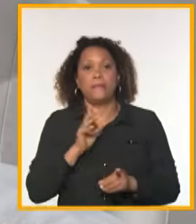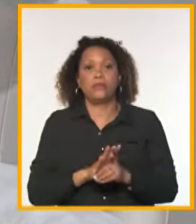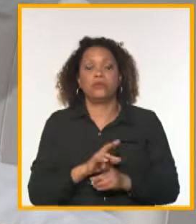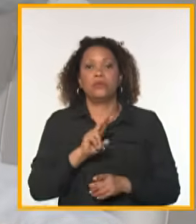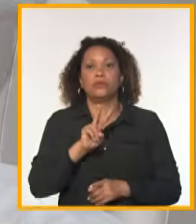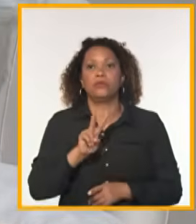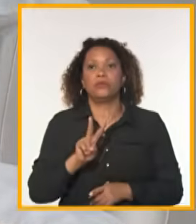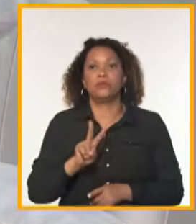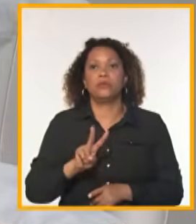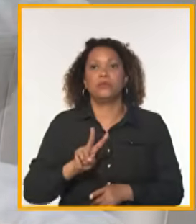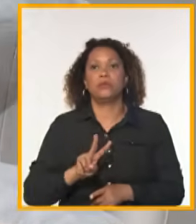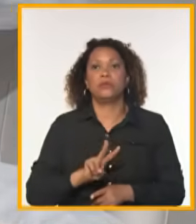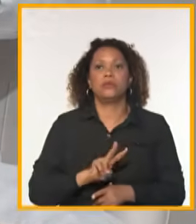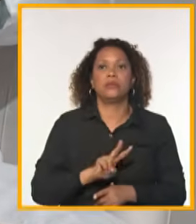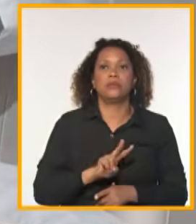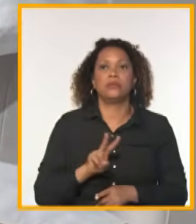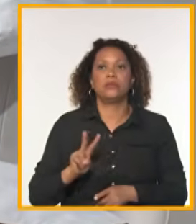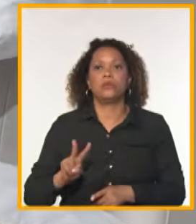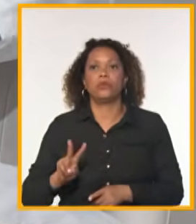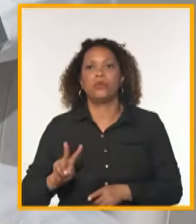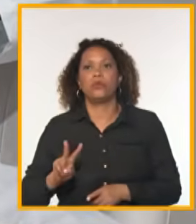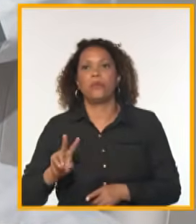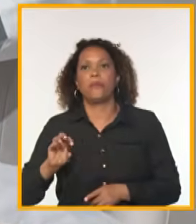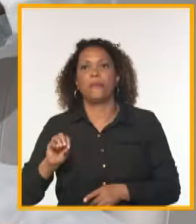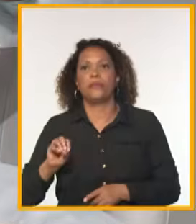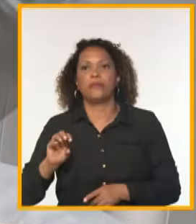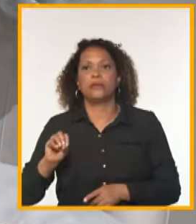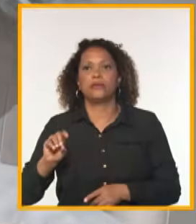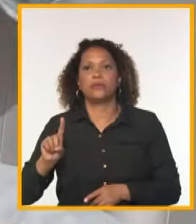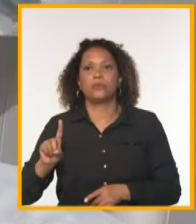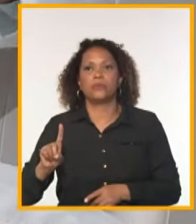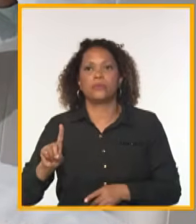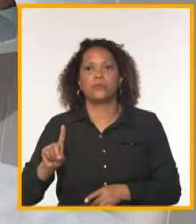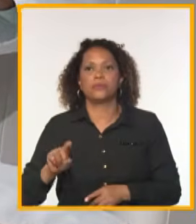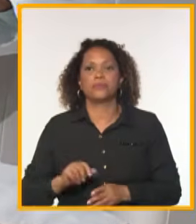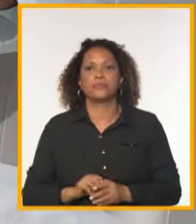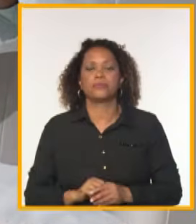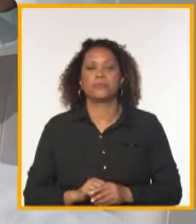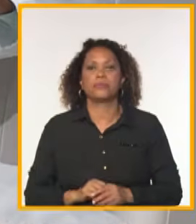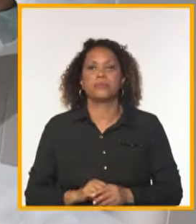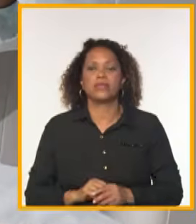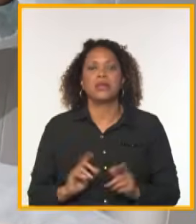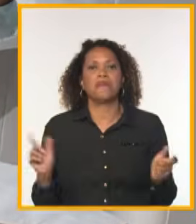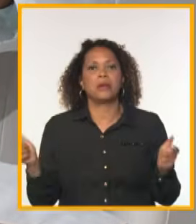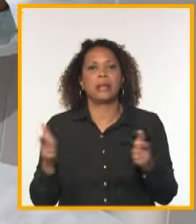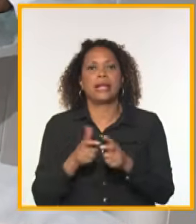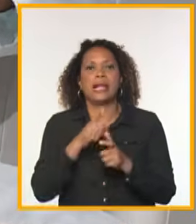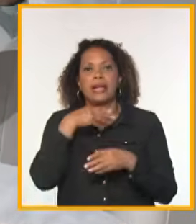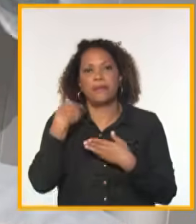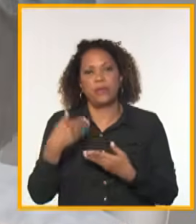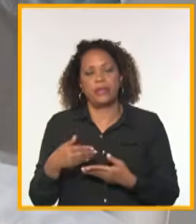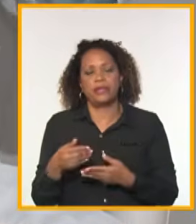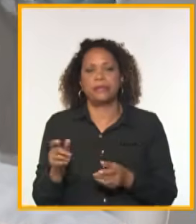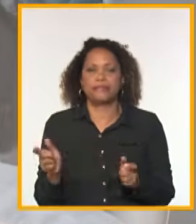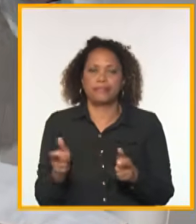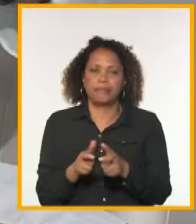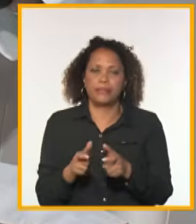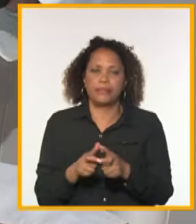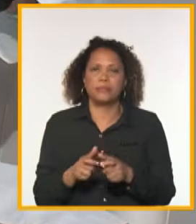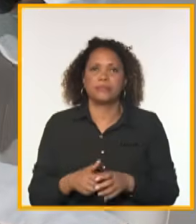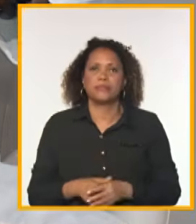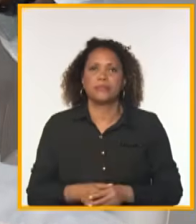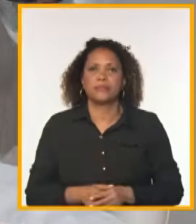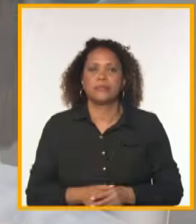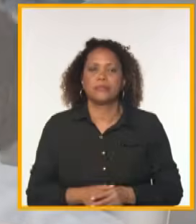empezaron a disminuir las muertes, ¿no? Y realmente fue un impacto tremendo cuando aquellos fabricaban